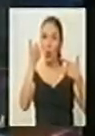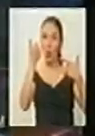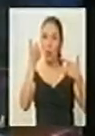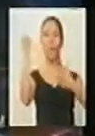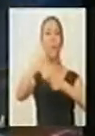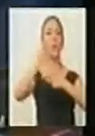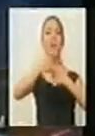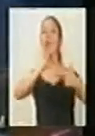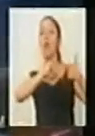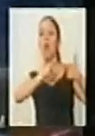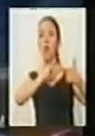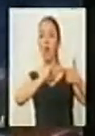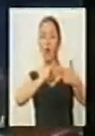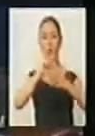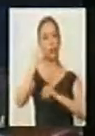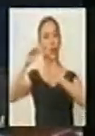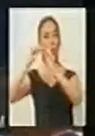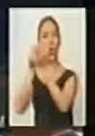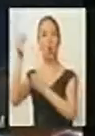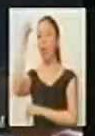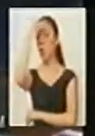12 diputados del Frente Justicialista,